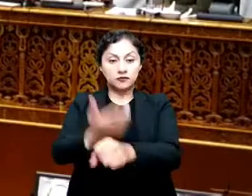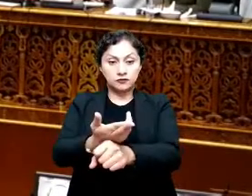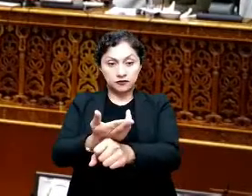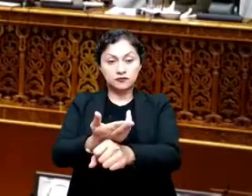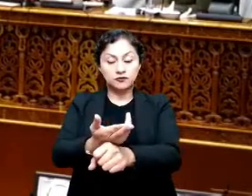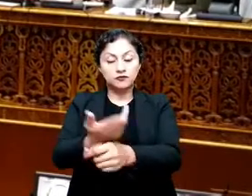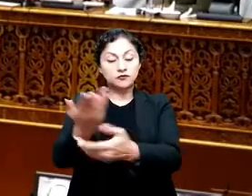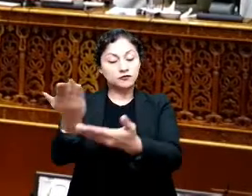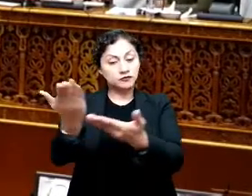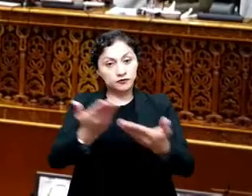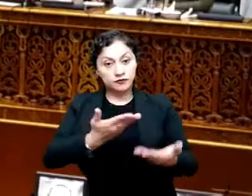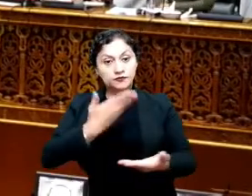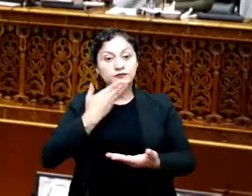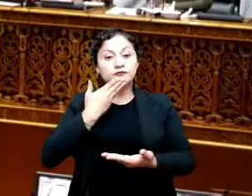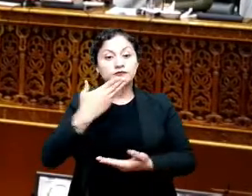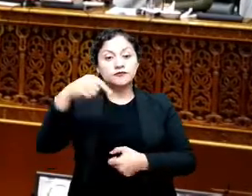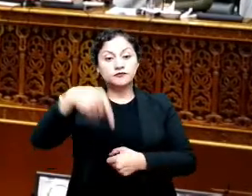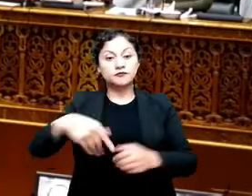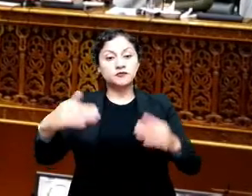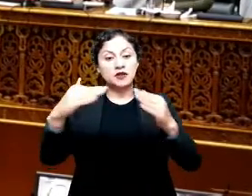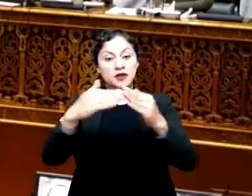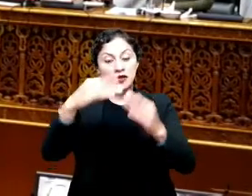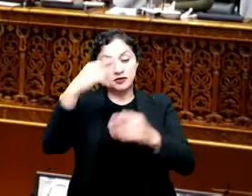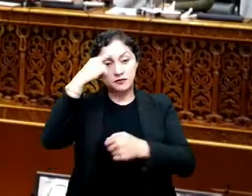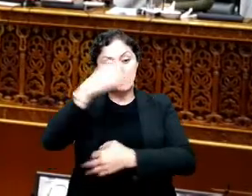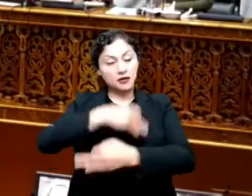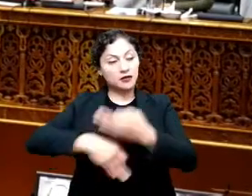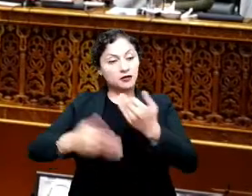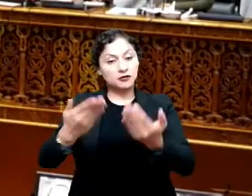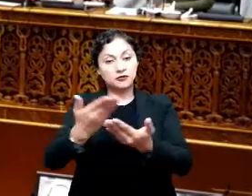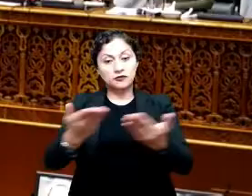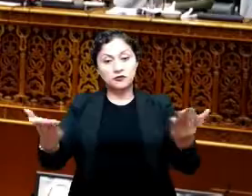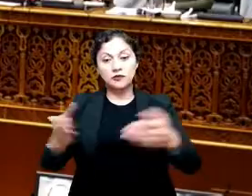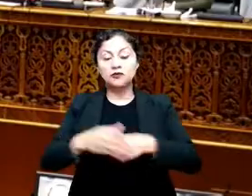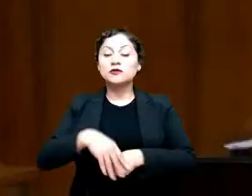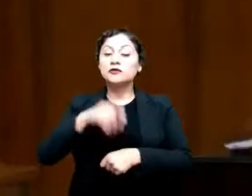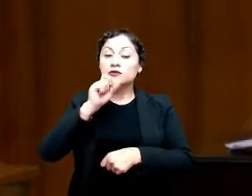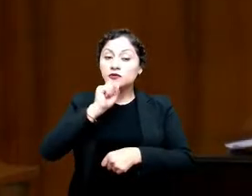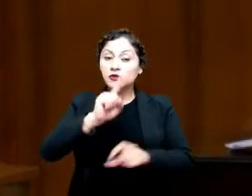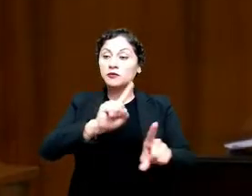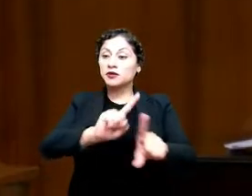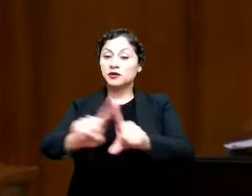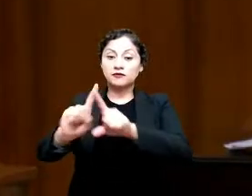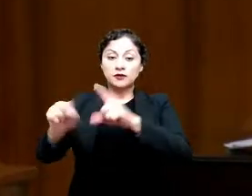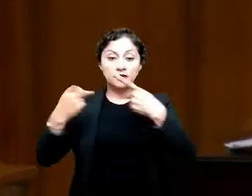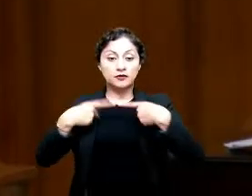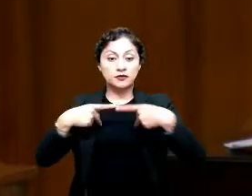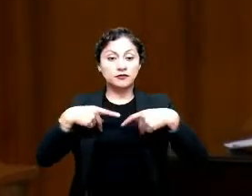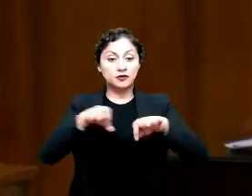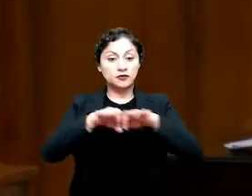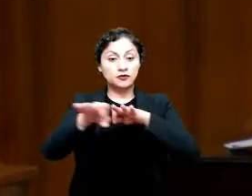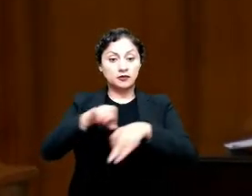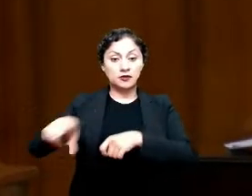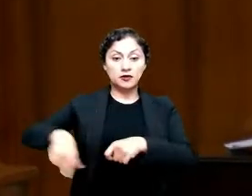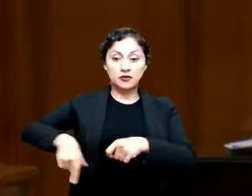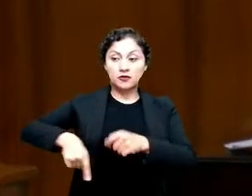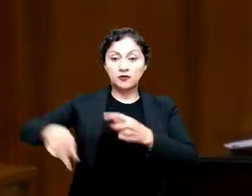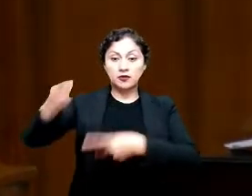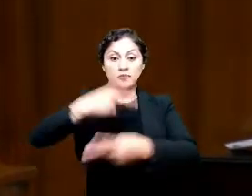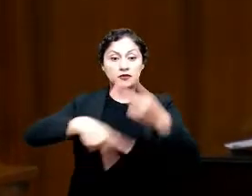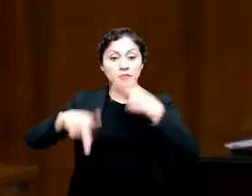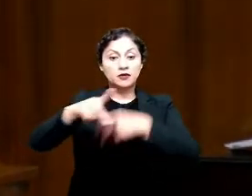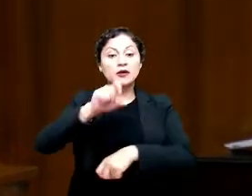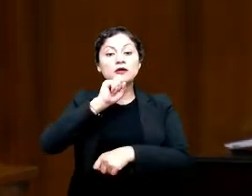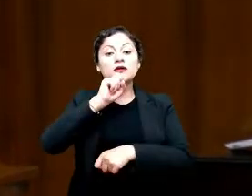usted bienvenido a la Casa del Pueblo, así como a los funcionarios que el día de hoy nos acompañan y a los medios de